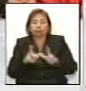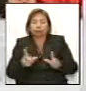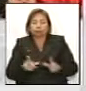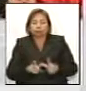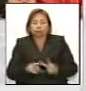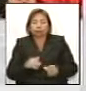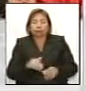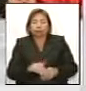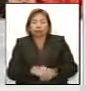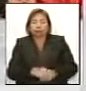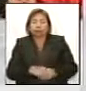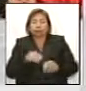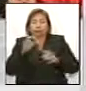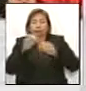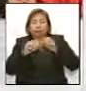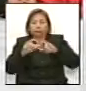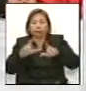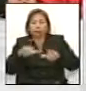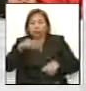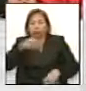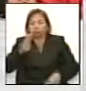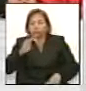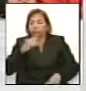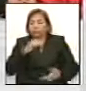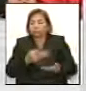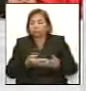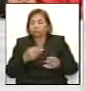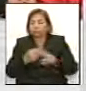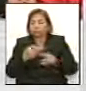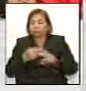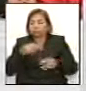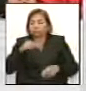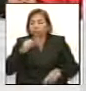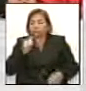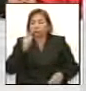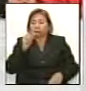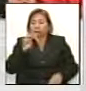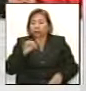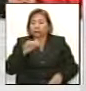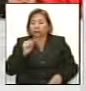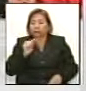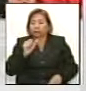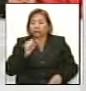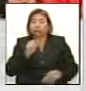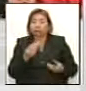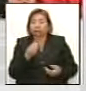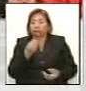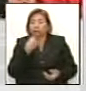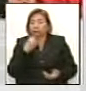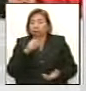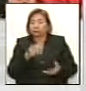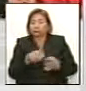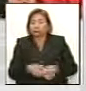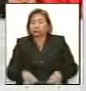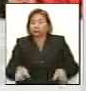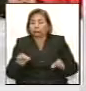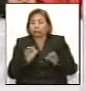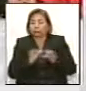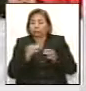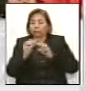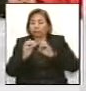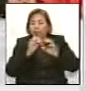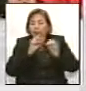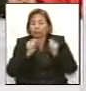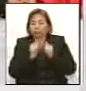el asentamiento humano también del mismo nombre, Las Palmas. ¿Por qué es tan importante comunicar a